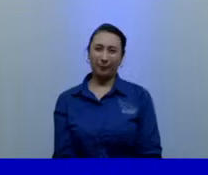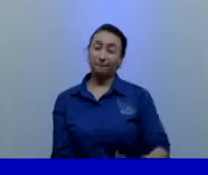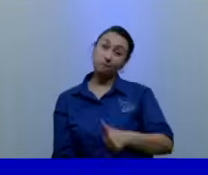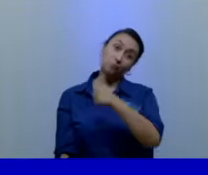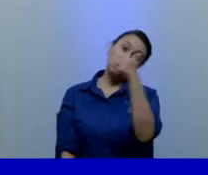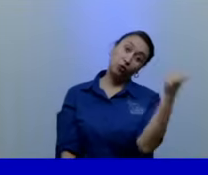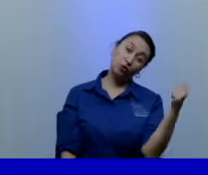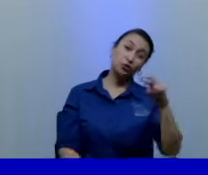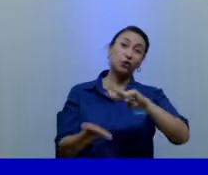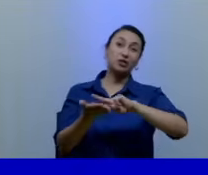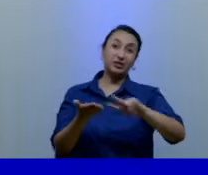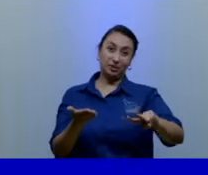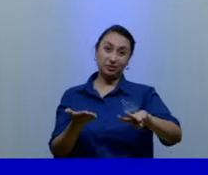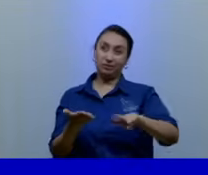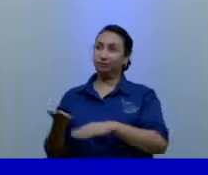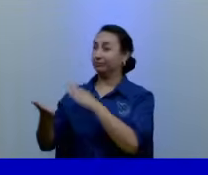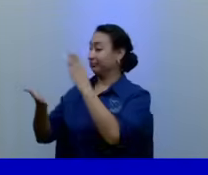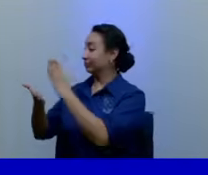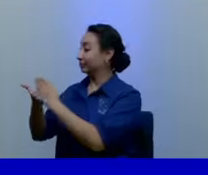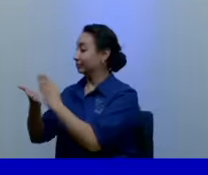Ezequiel 43, 24.